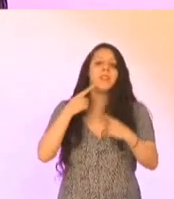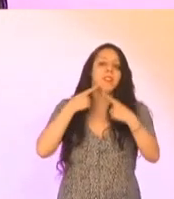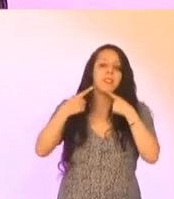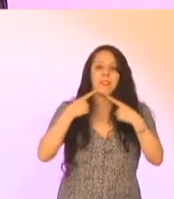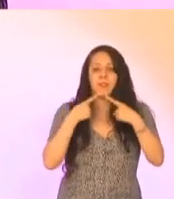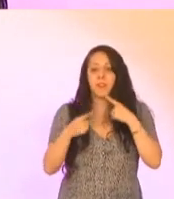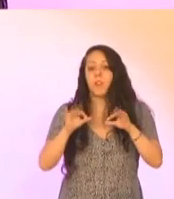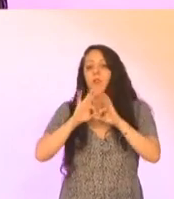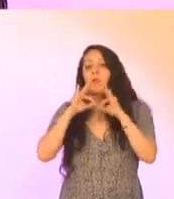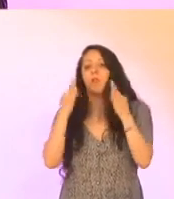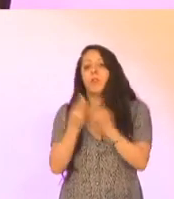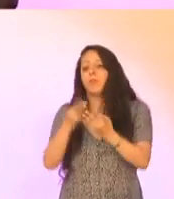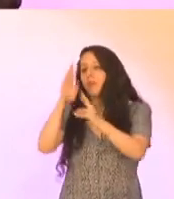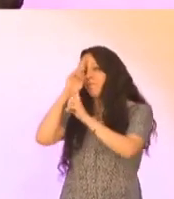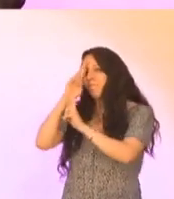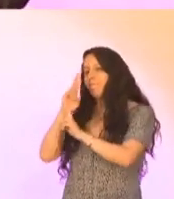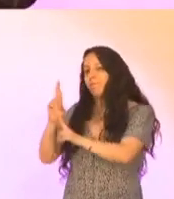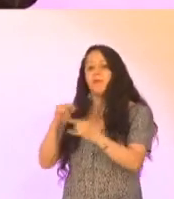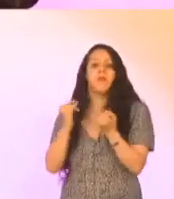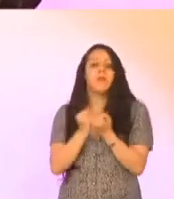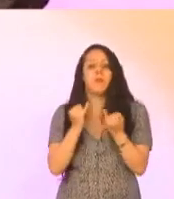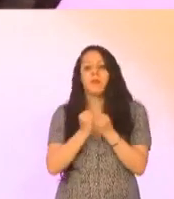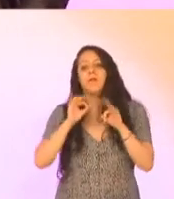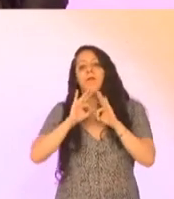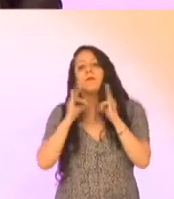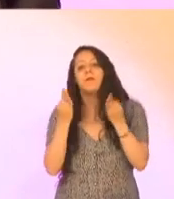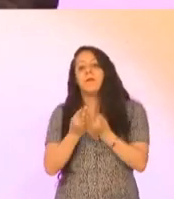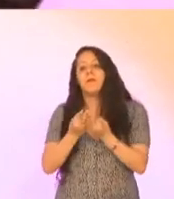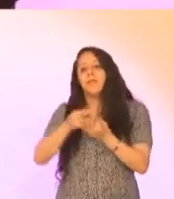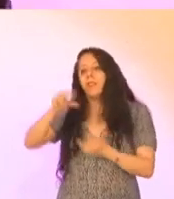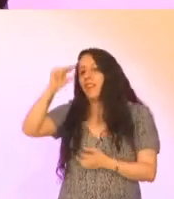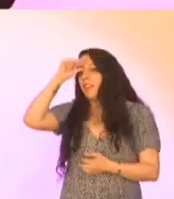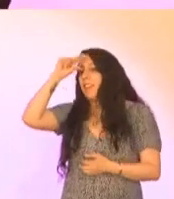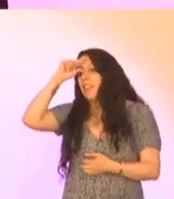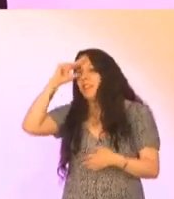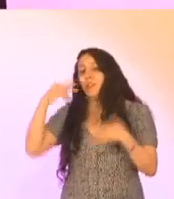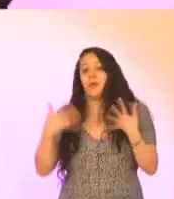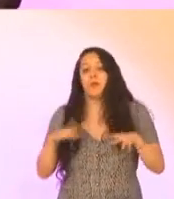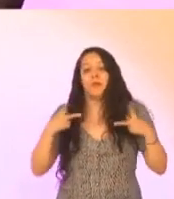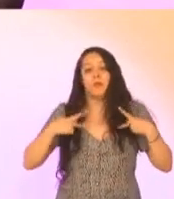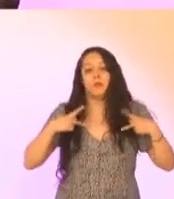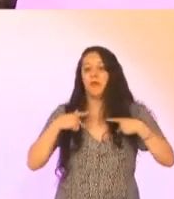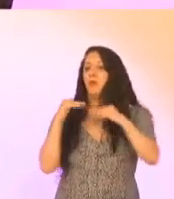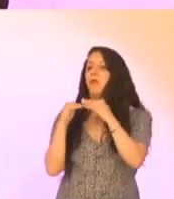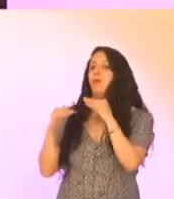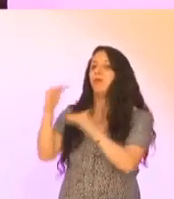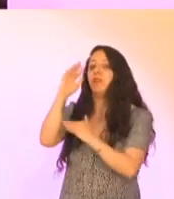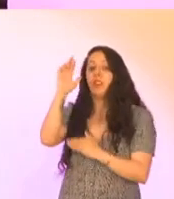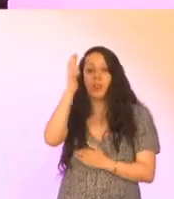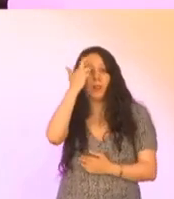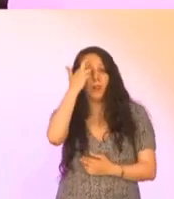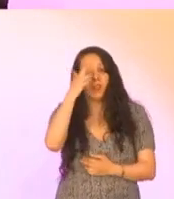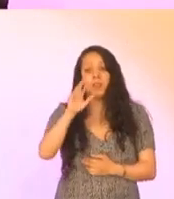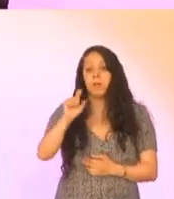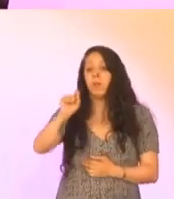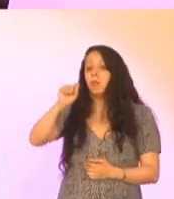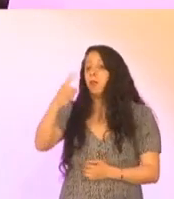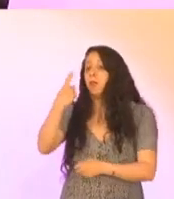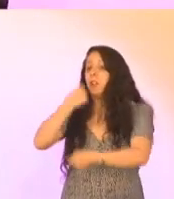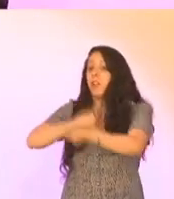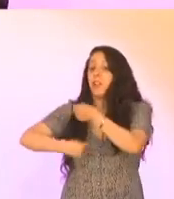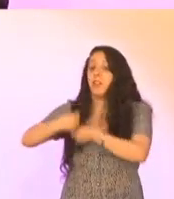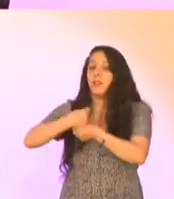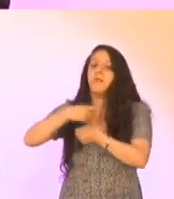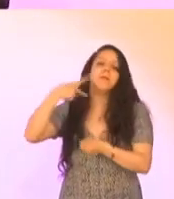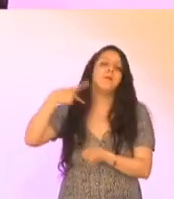inteligente que abone al proceso continuo de construcción de ciudadanía 21 años se dicen fácil pero ellos integran un amplio